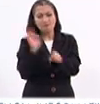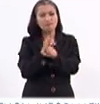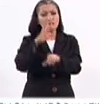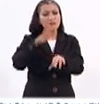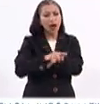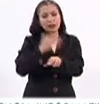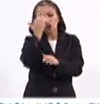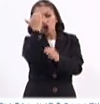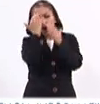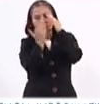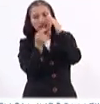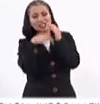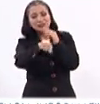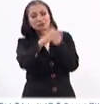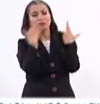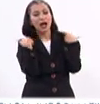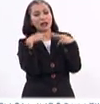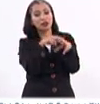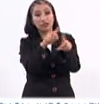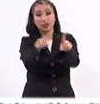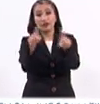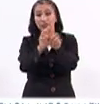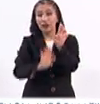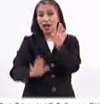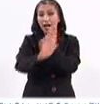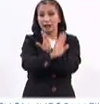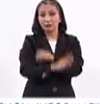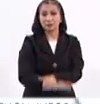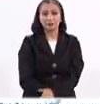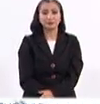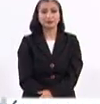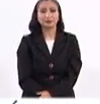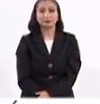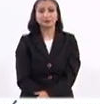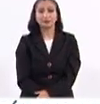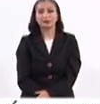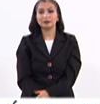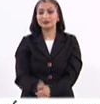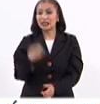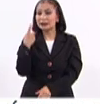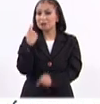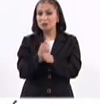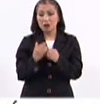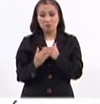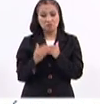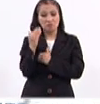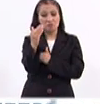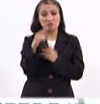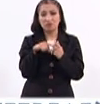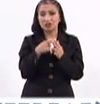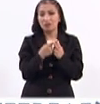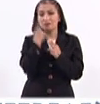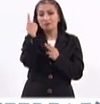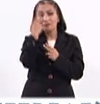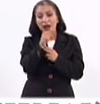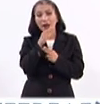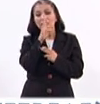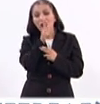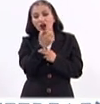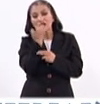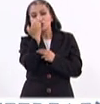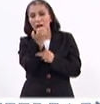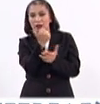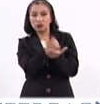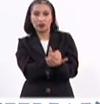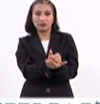reforzarán el conocimiento de los maestros en diversas áreas del conocimiento. Este es un primer paso que damos para la mejora de las escuelas